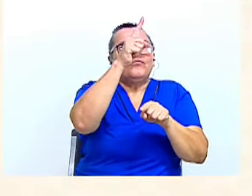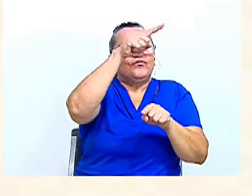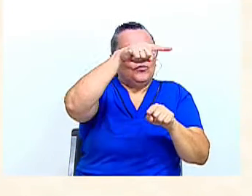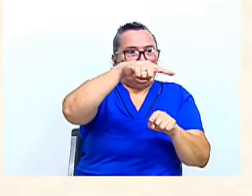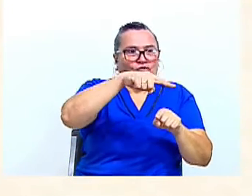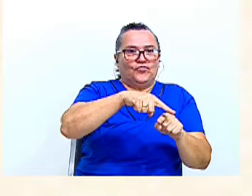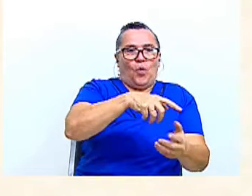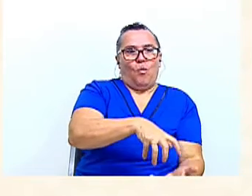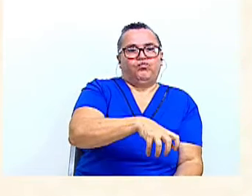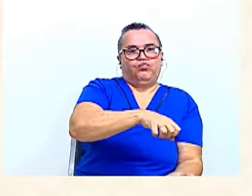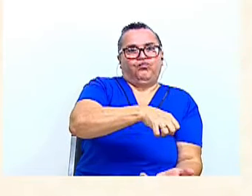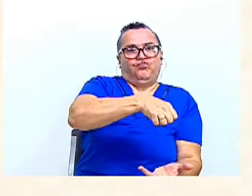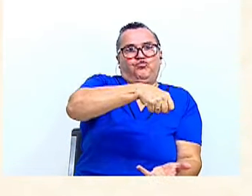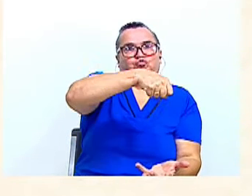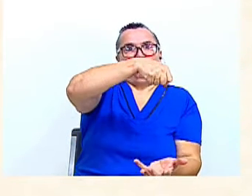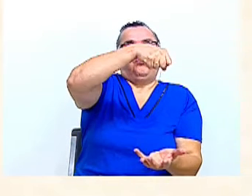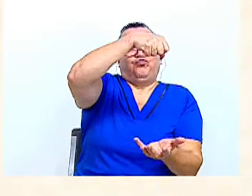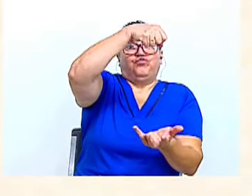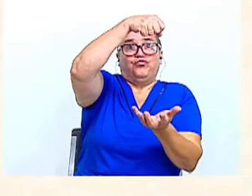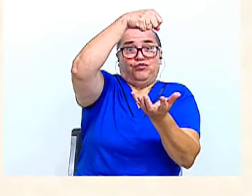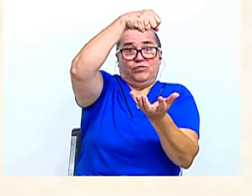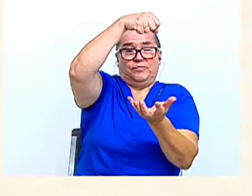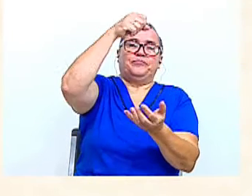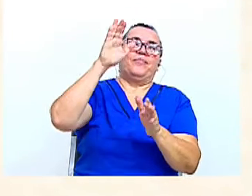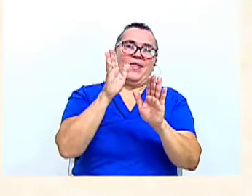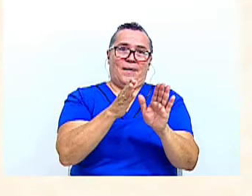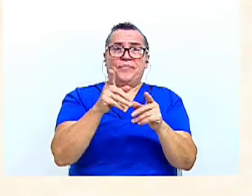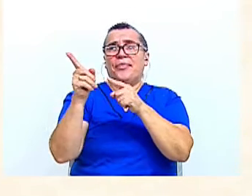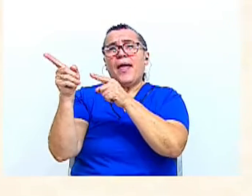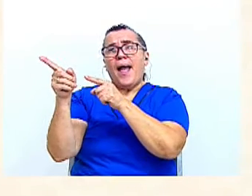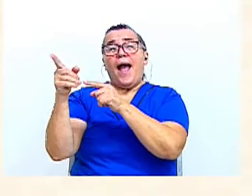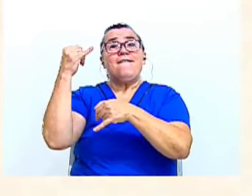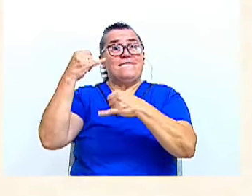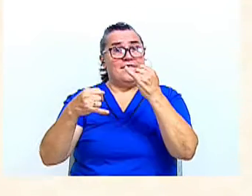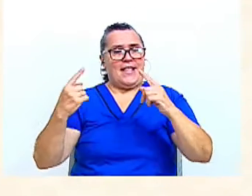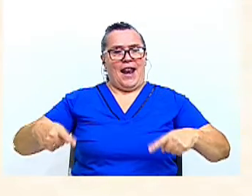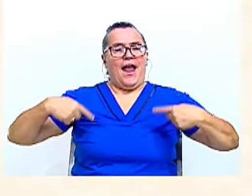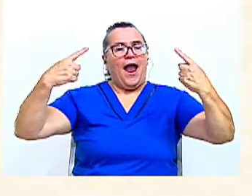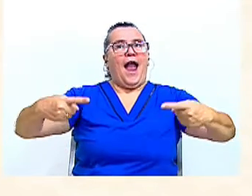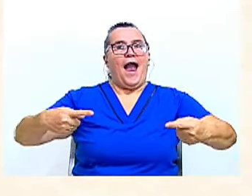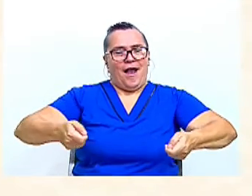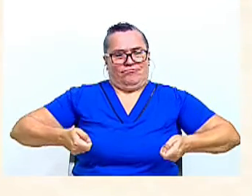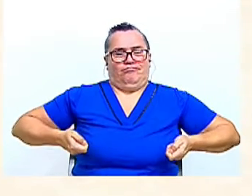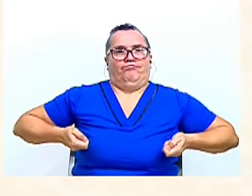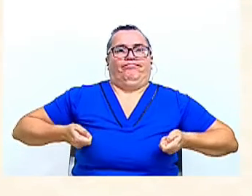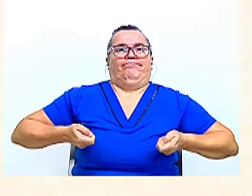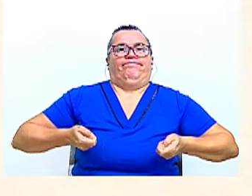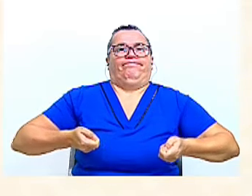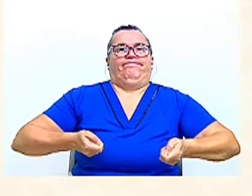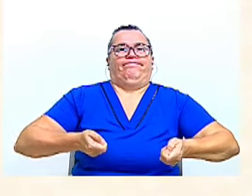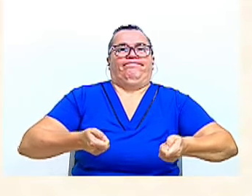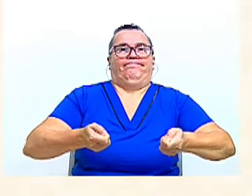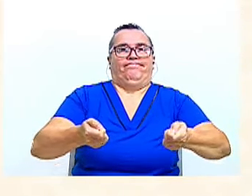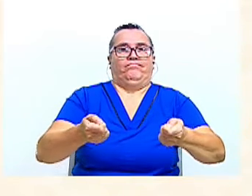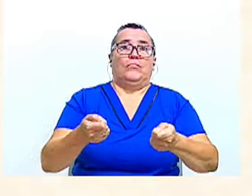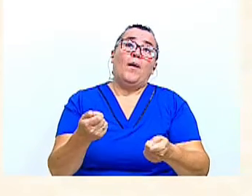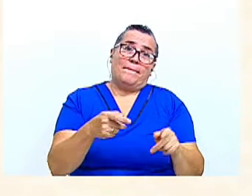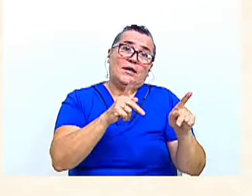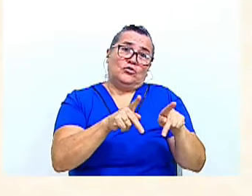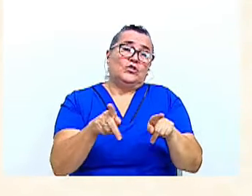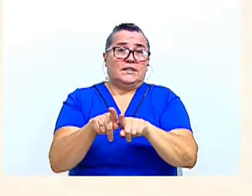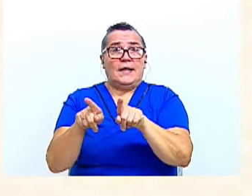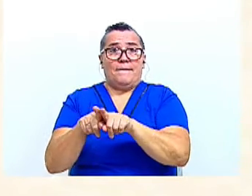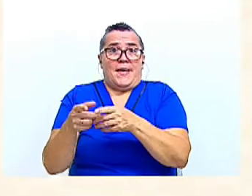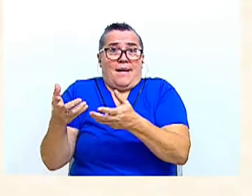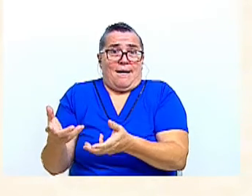Y por último tenemos la carreta, que era el medio de transporte en ese momento, así como no solo de personas, sino también